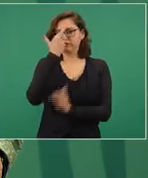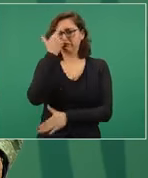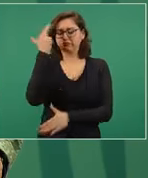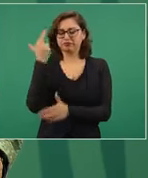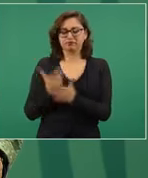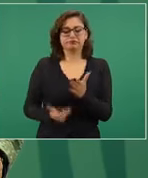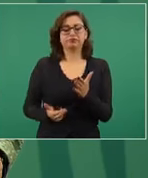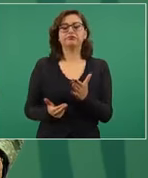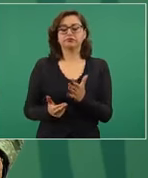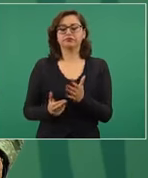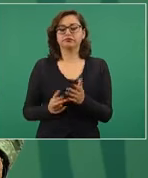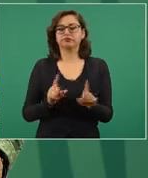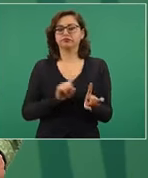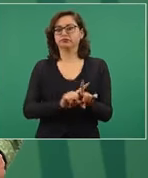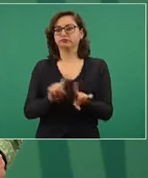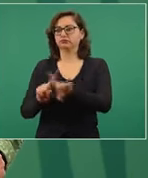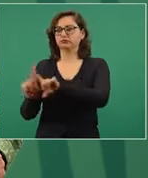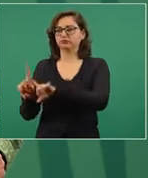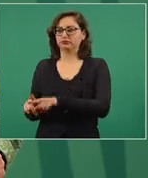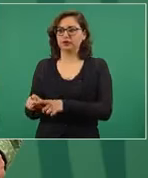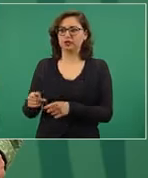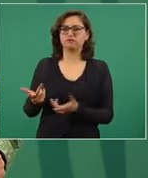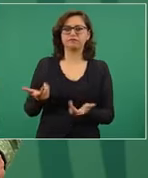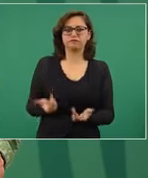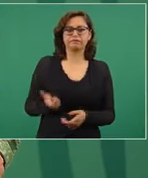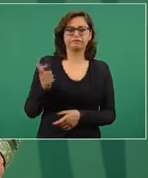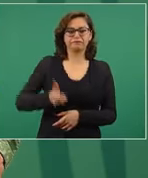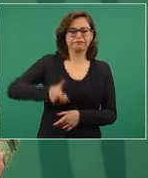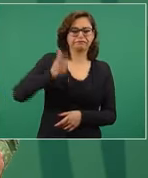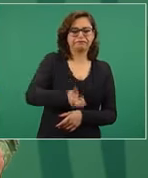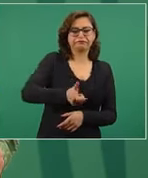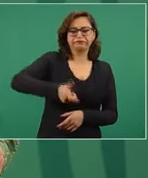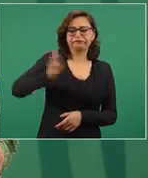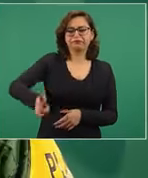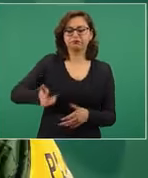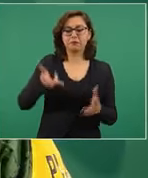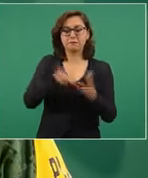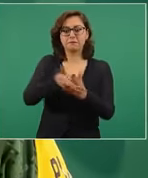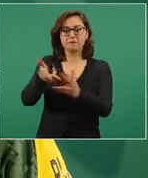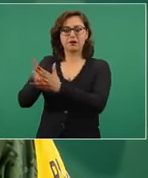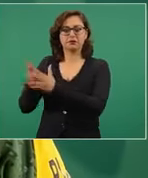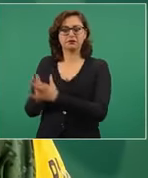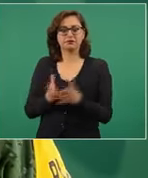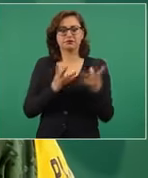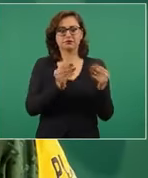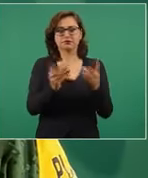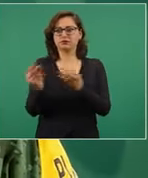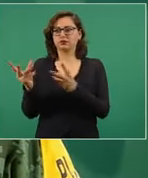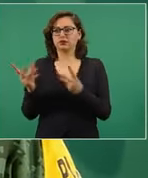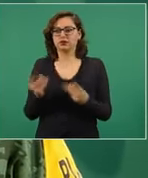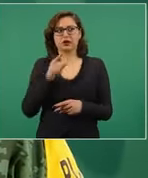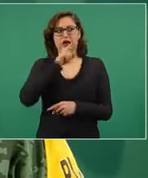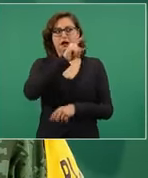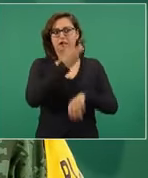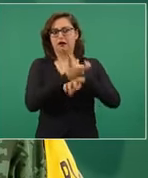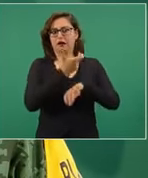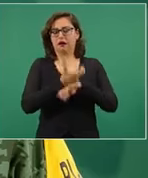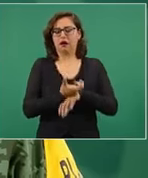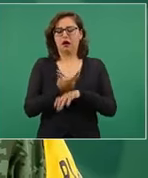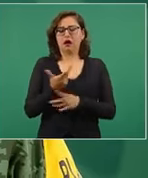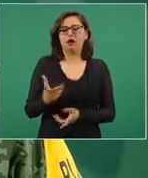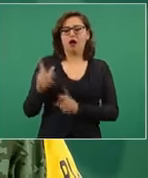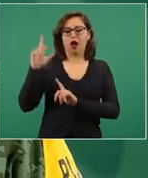realizan la gran cantidad de homicidios o delitos en el país. Entonces, estamos realizando ahí una